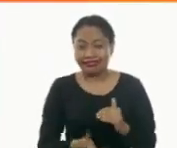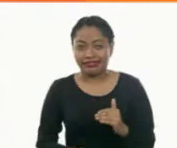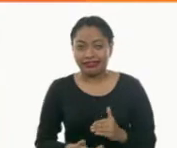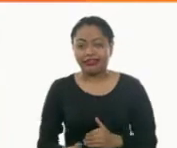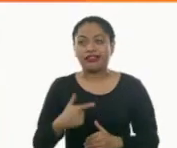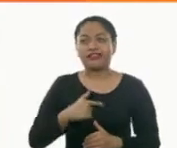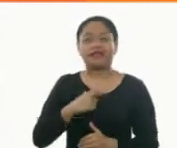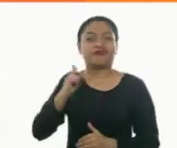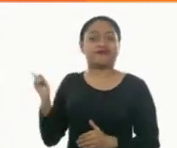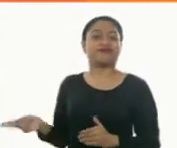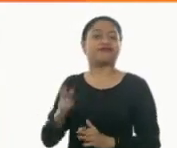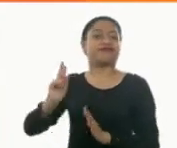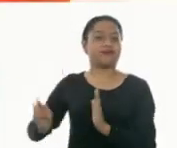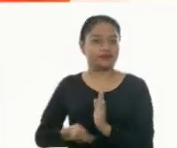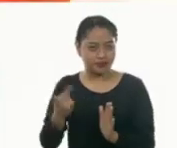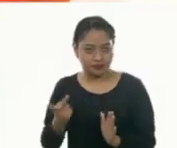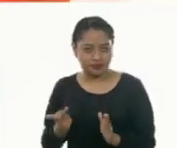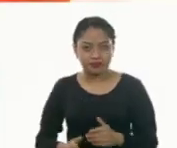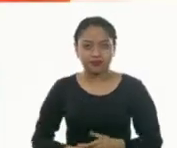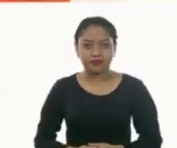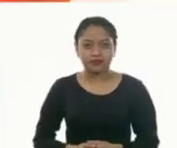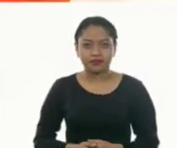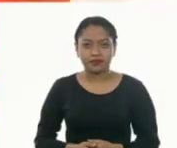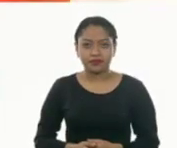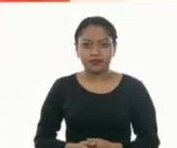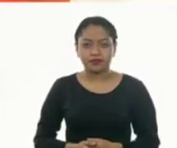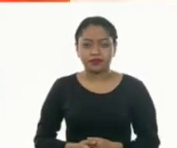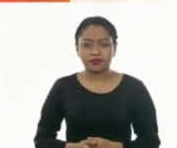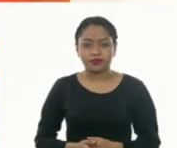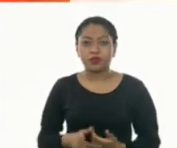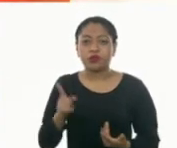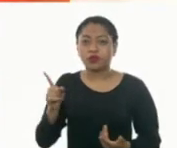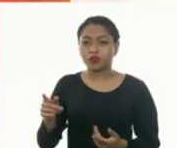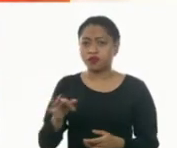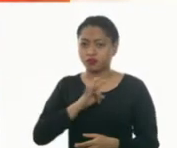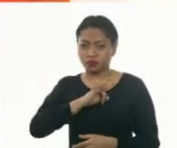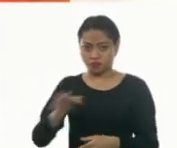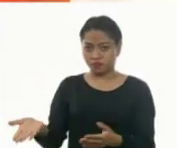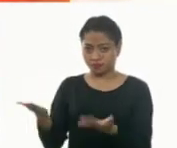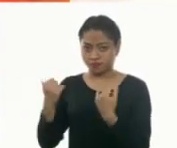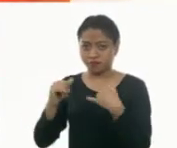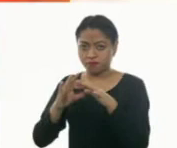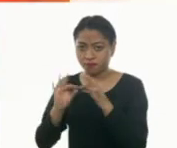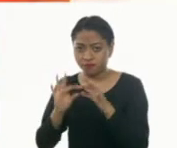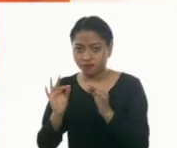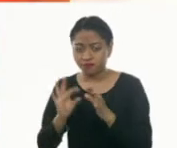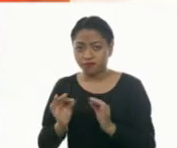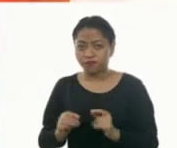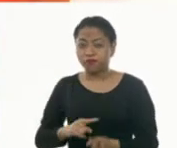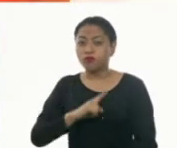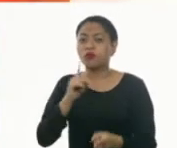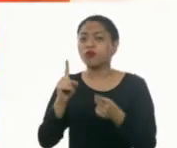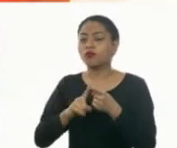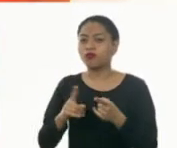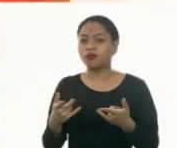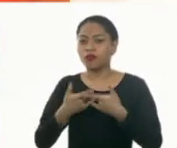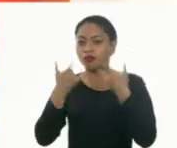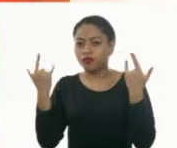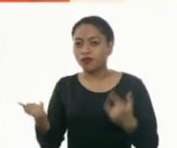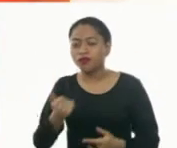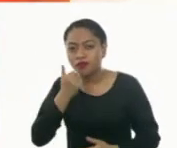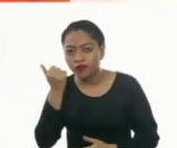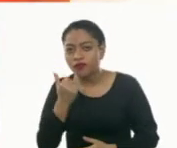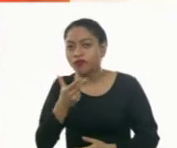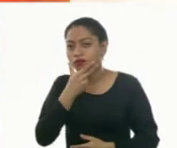retomar una pregunta, Adriana, contigo. ¿Podrías darnos un ejemplo de alguna alumna o alumno que hayas